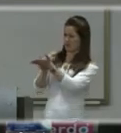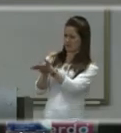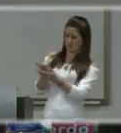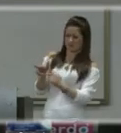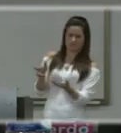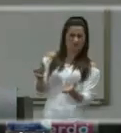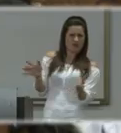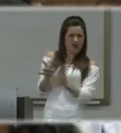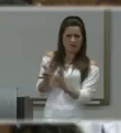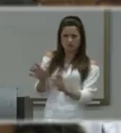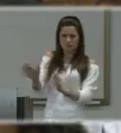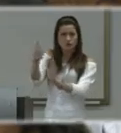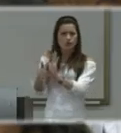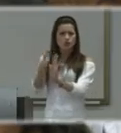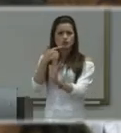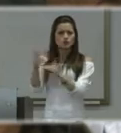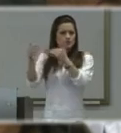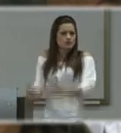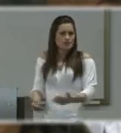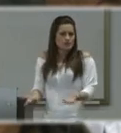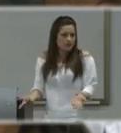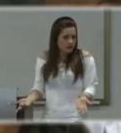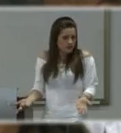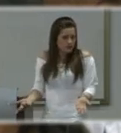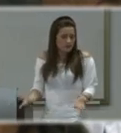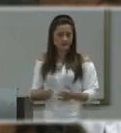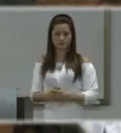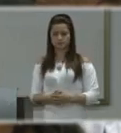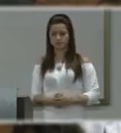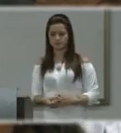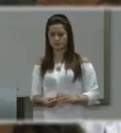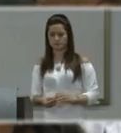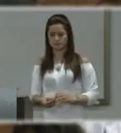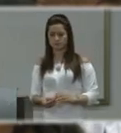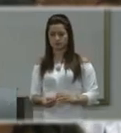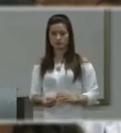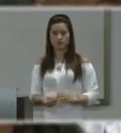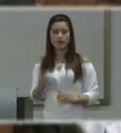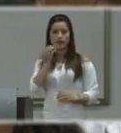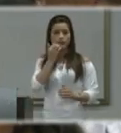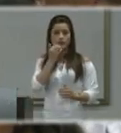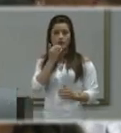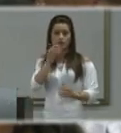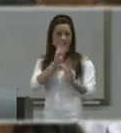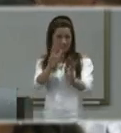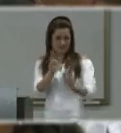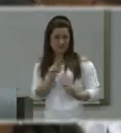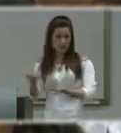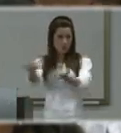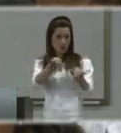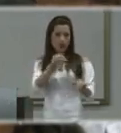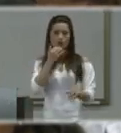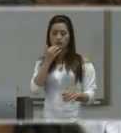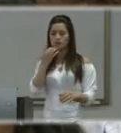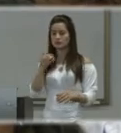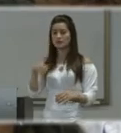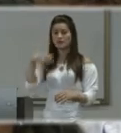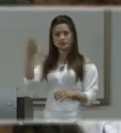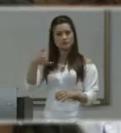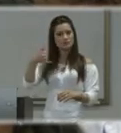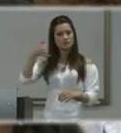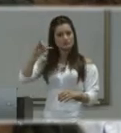como un diagnóstico. Es decir, si la persona sigue, si se le siguen practicando dictámenes de psiquiatría